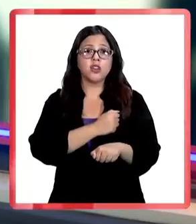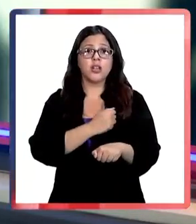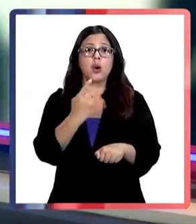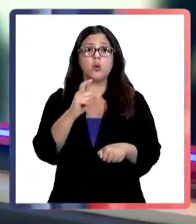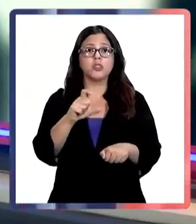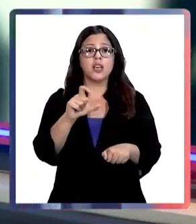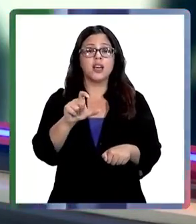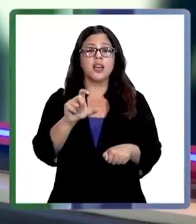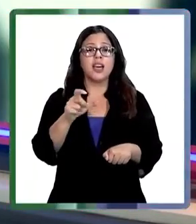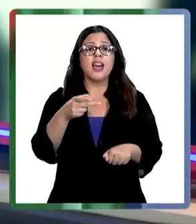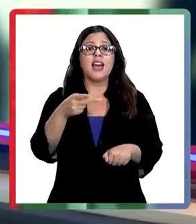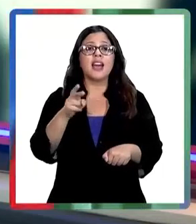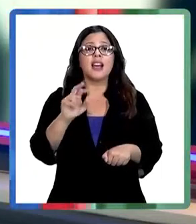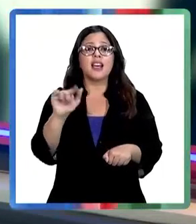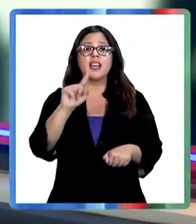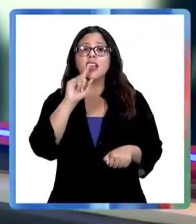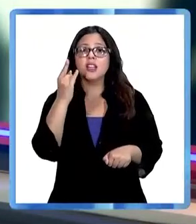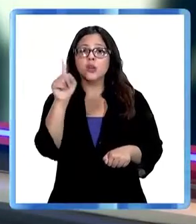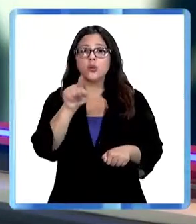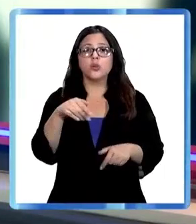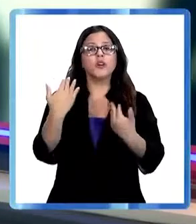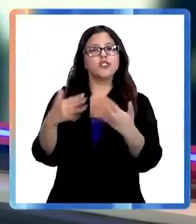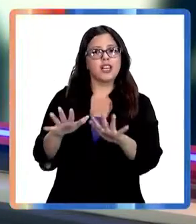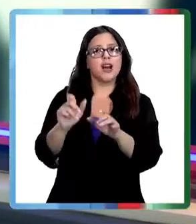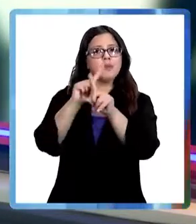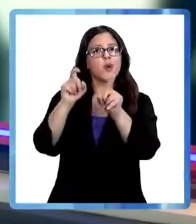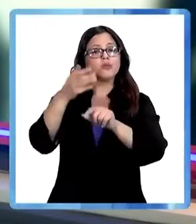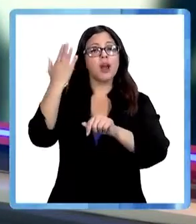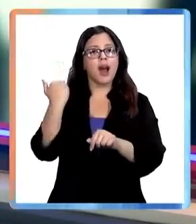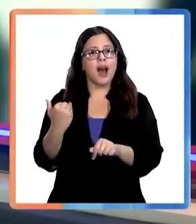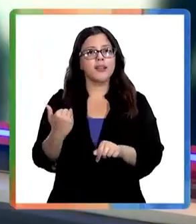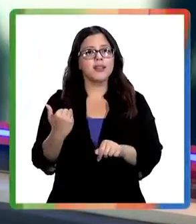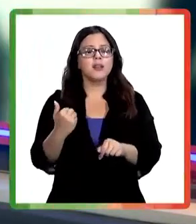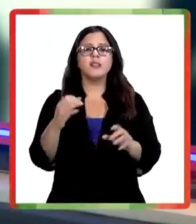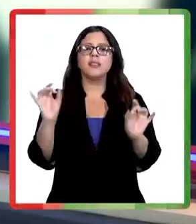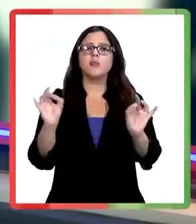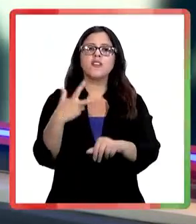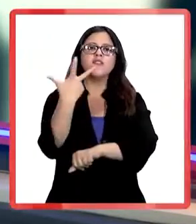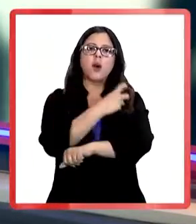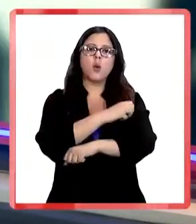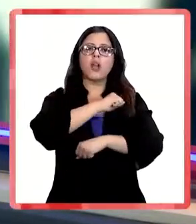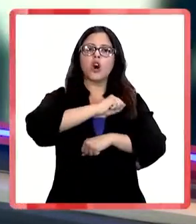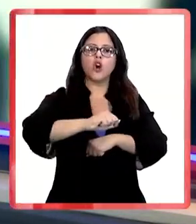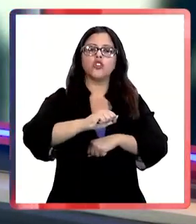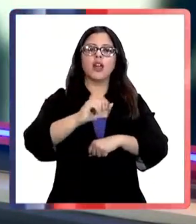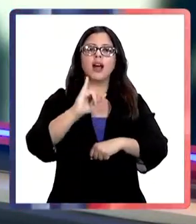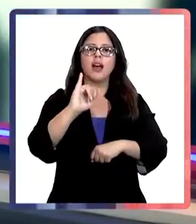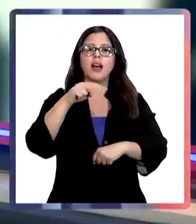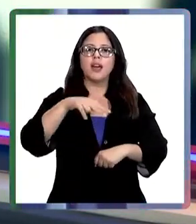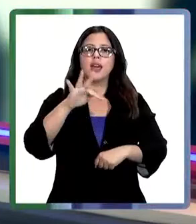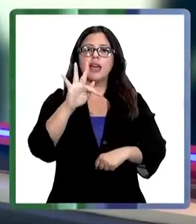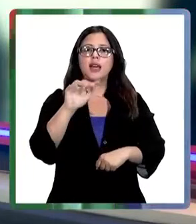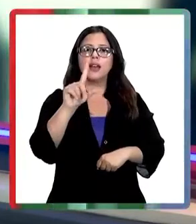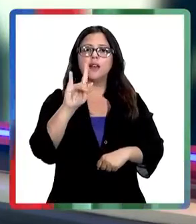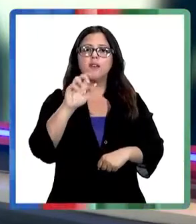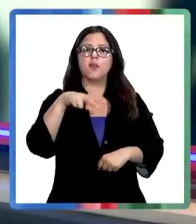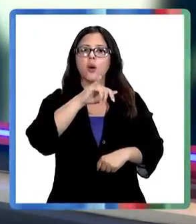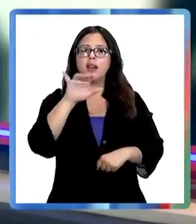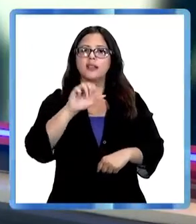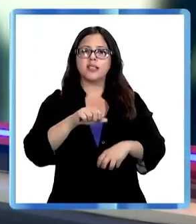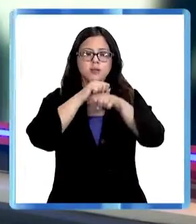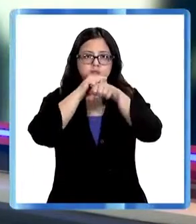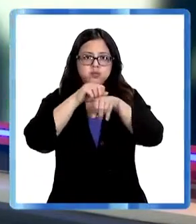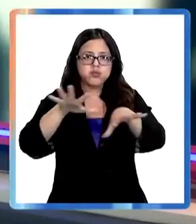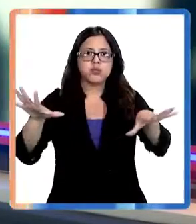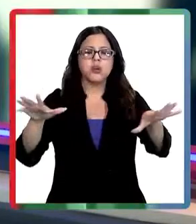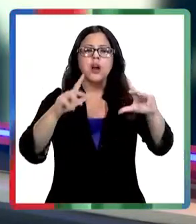canales regionales por esta conversación. Bueno, la dejé comprometida. Si la vacuna contra la influenza que todos nos pusimos por ahí por marzo y abril ya ha